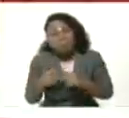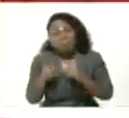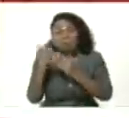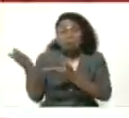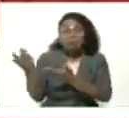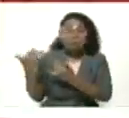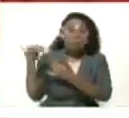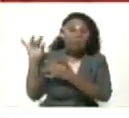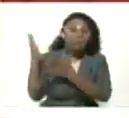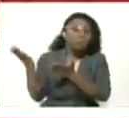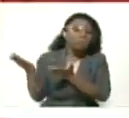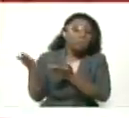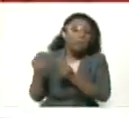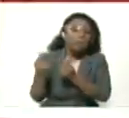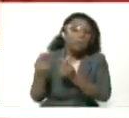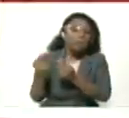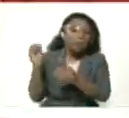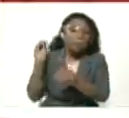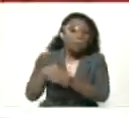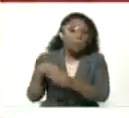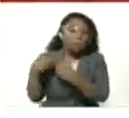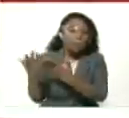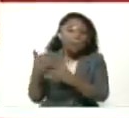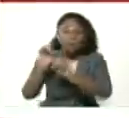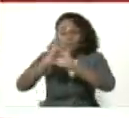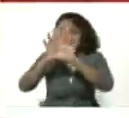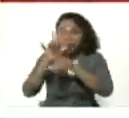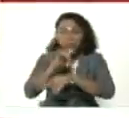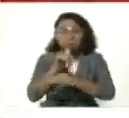pues, tienen recursos ahí metidos, no se ha definido aún.